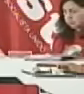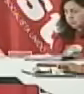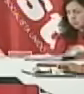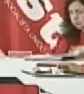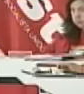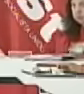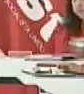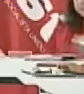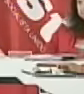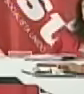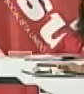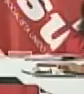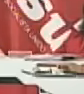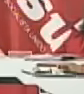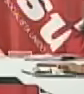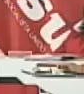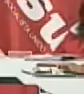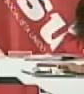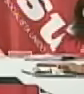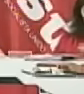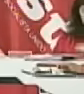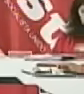Pero en su gobierno no se pudo aplicar